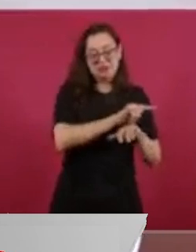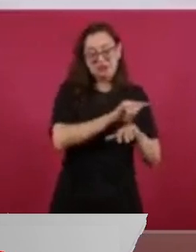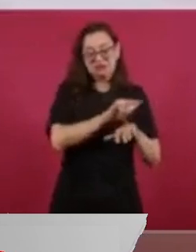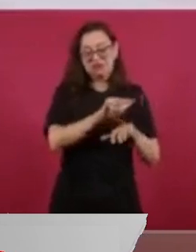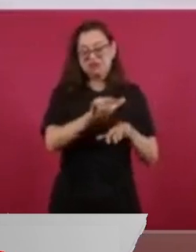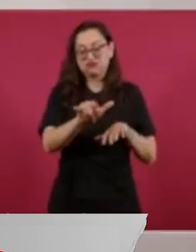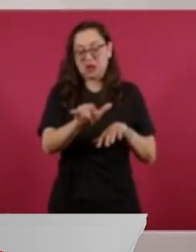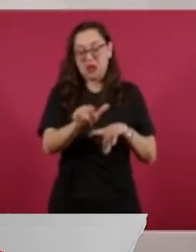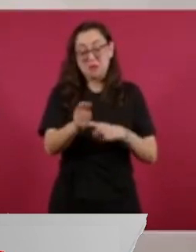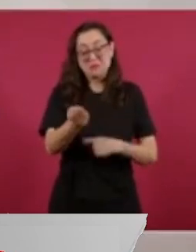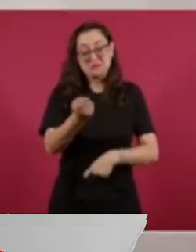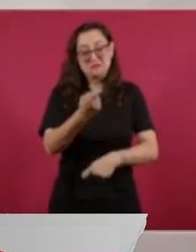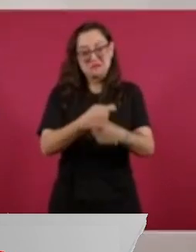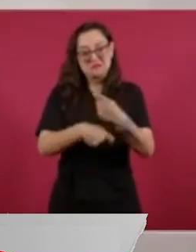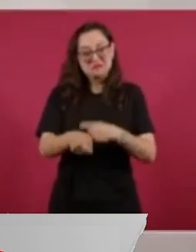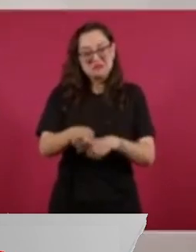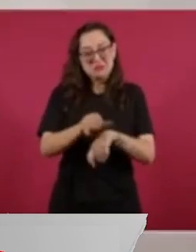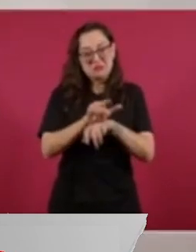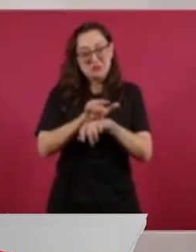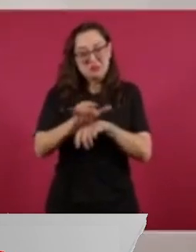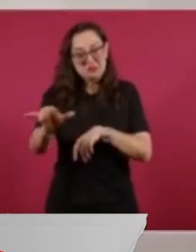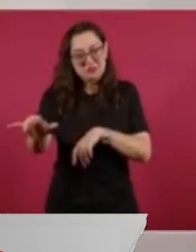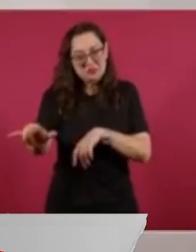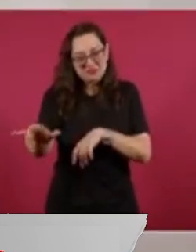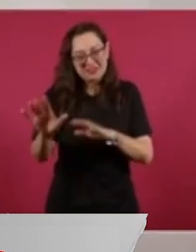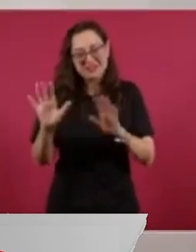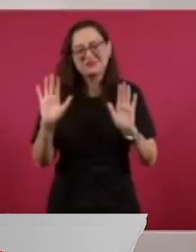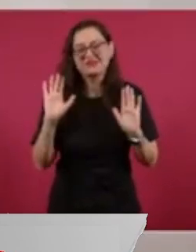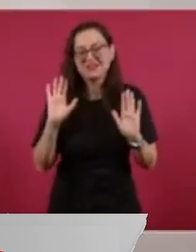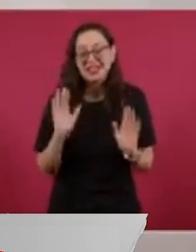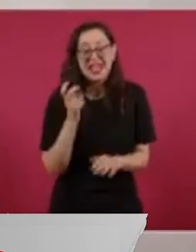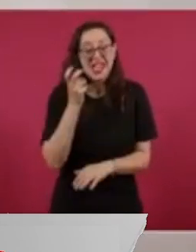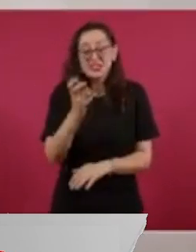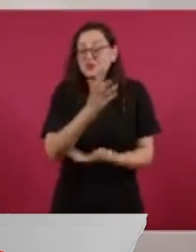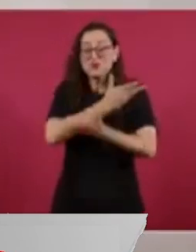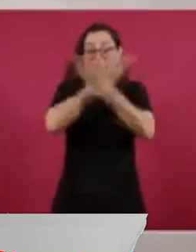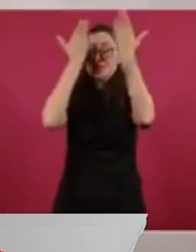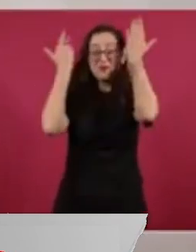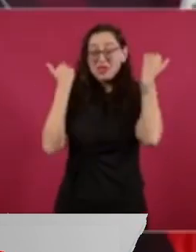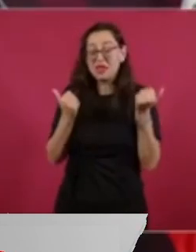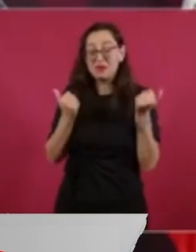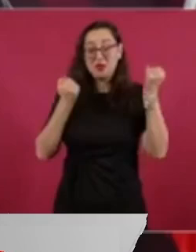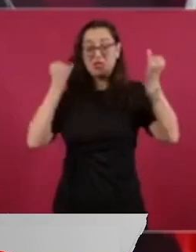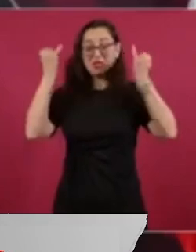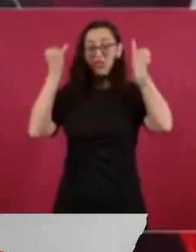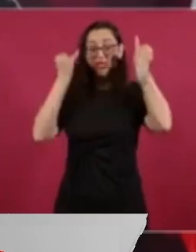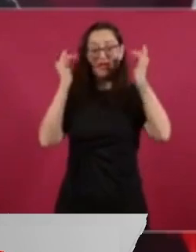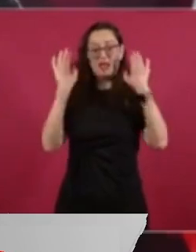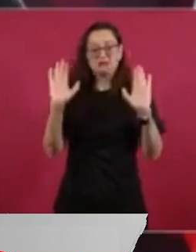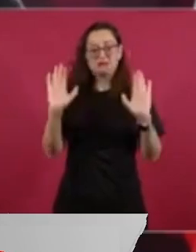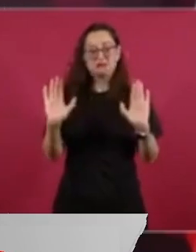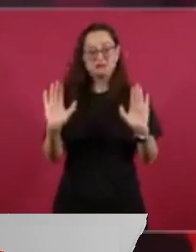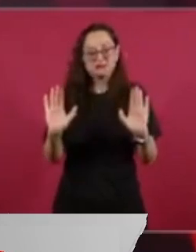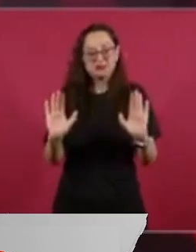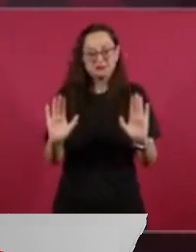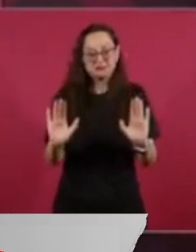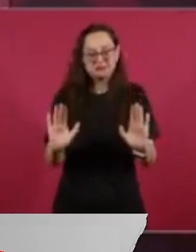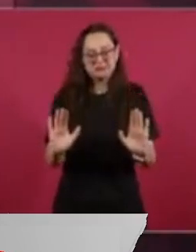vamos a saber. También necesitamos saber si sale solo el piloto,